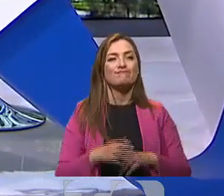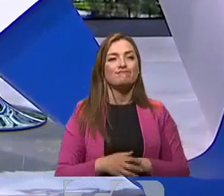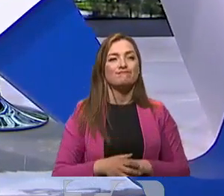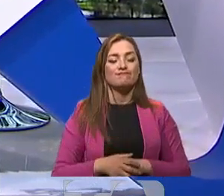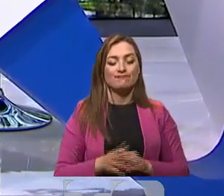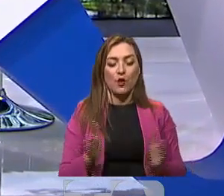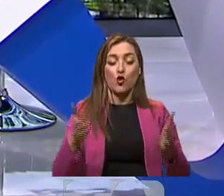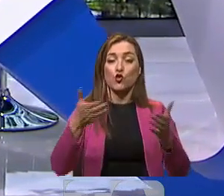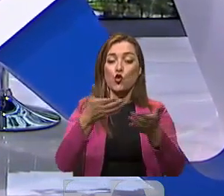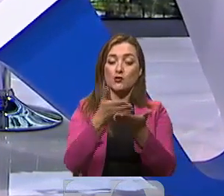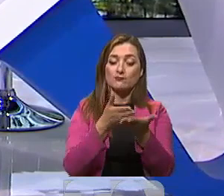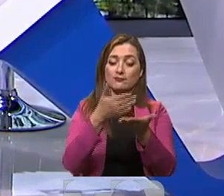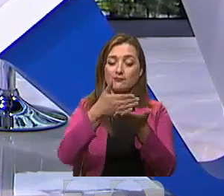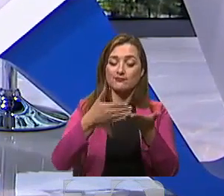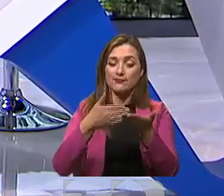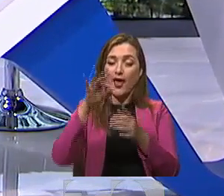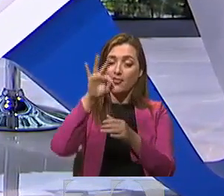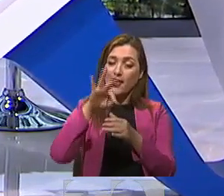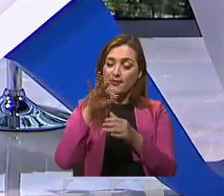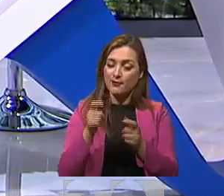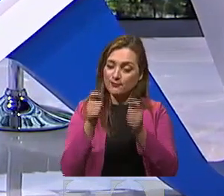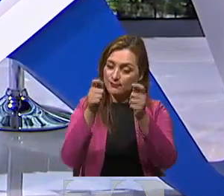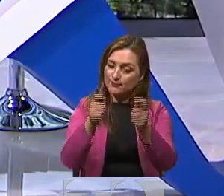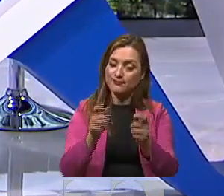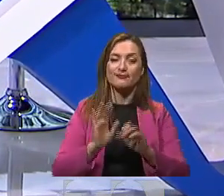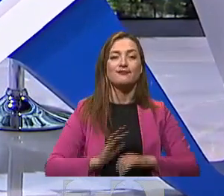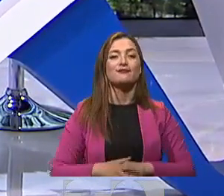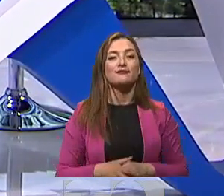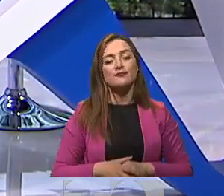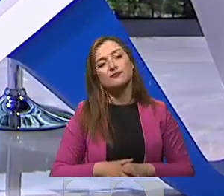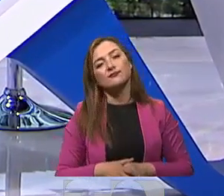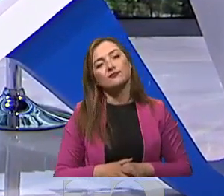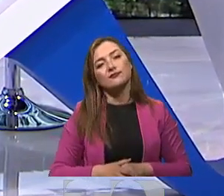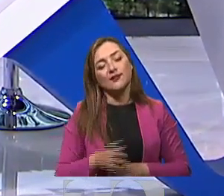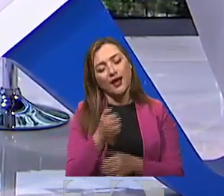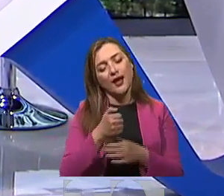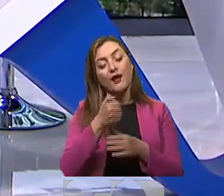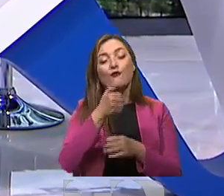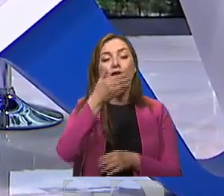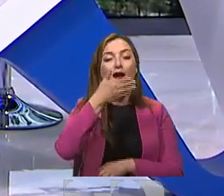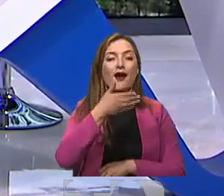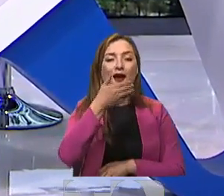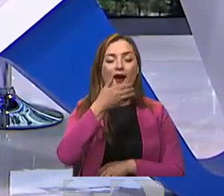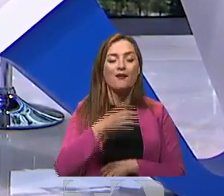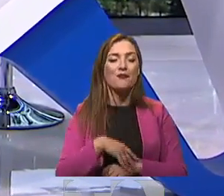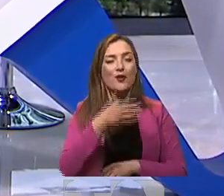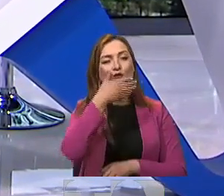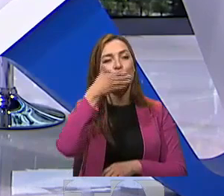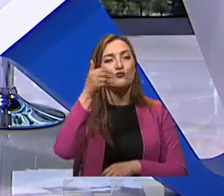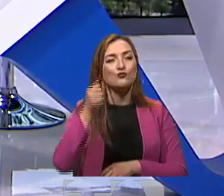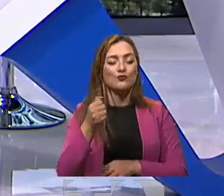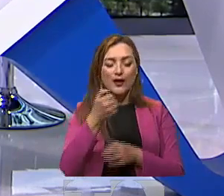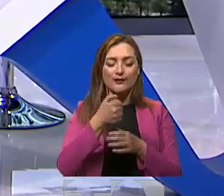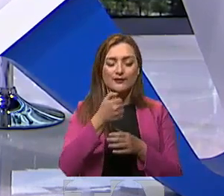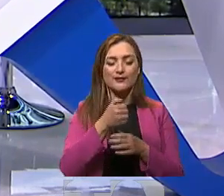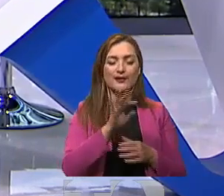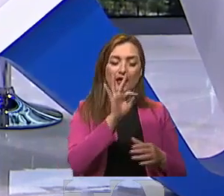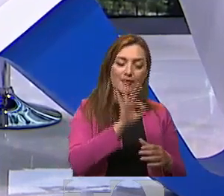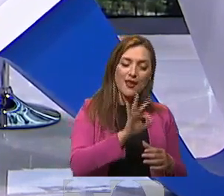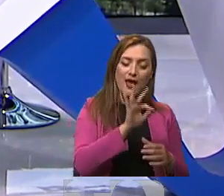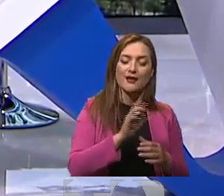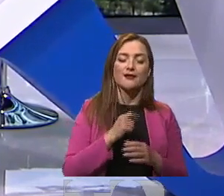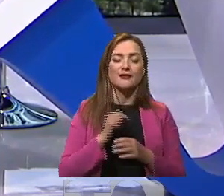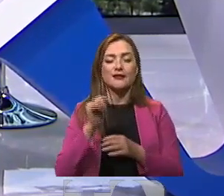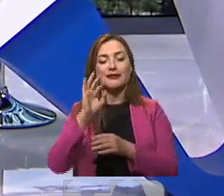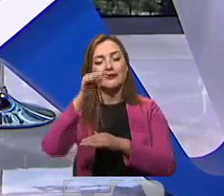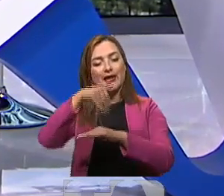más torta, que nosotros llevamos el tecito. Póngale más en la mesita. Ya vamos. El tecito, el cafecito. Cafecito ahorita y tecito en la tarde. Así es. Y